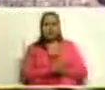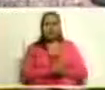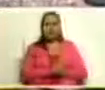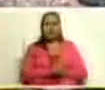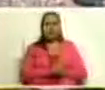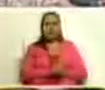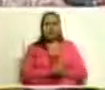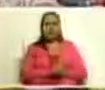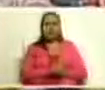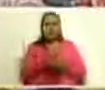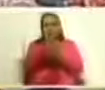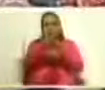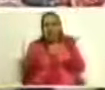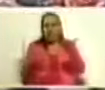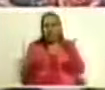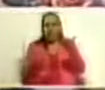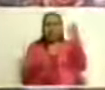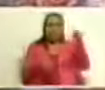Miti, miti.